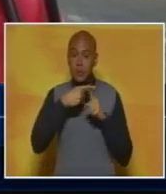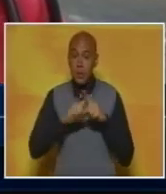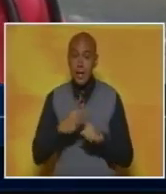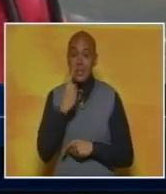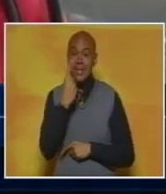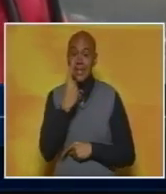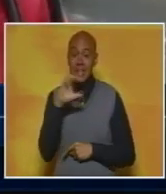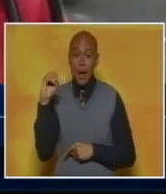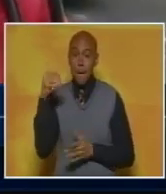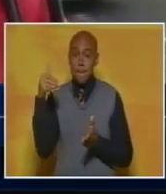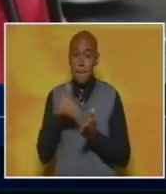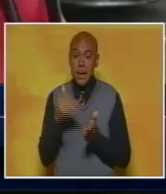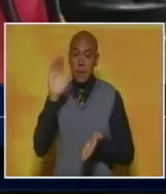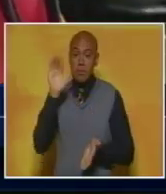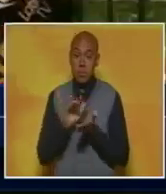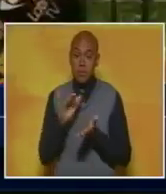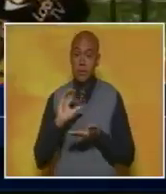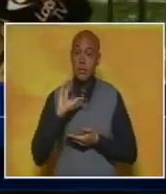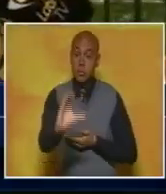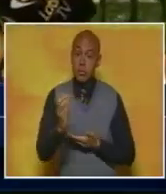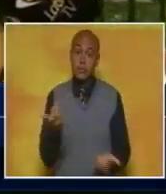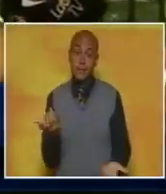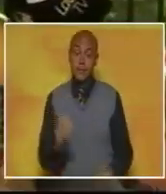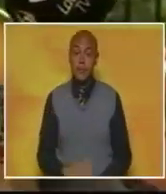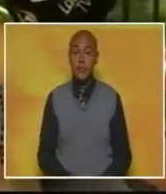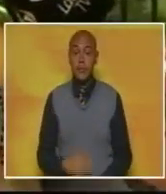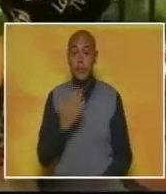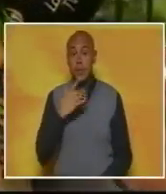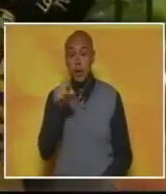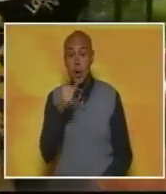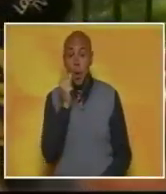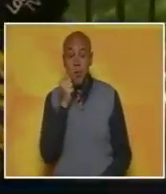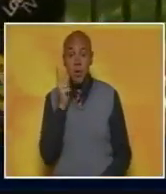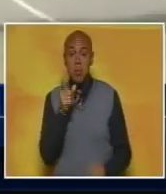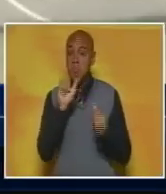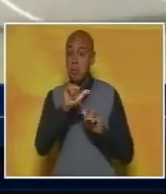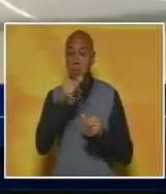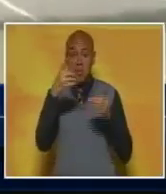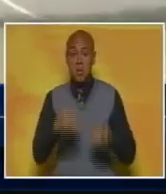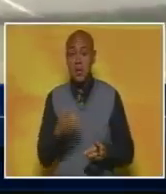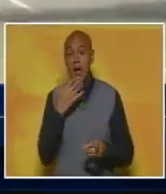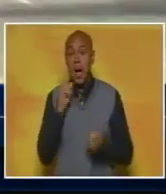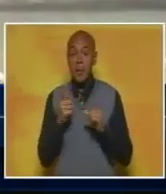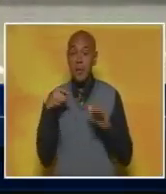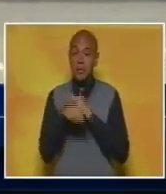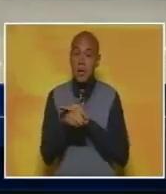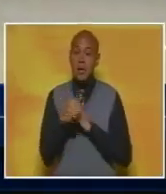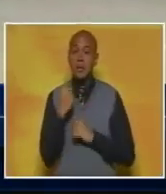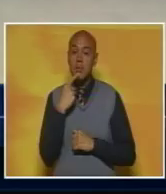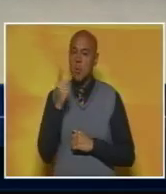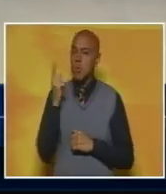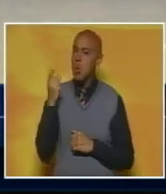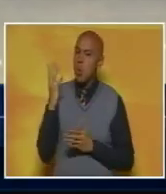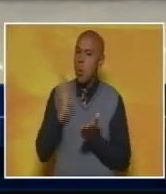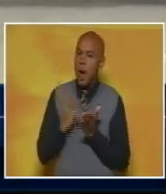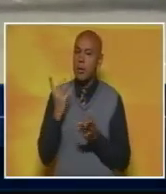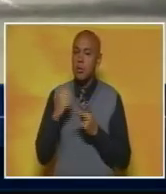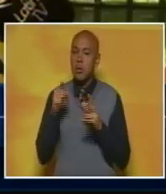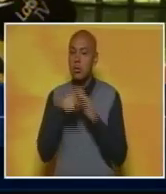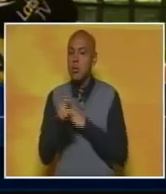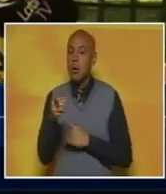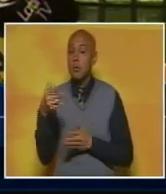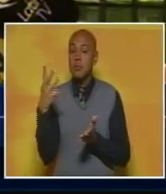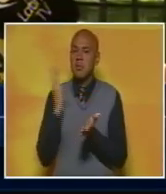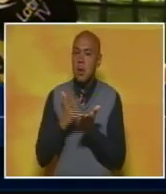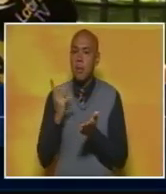bolívares que estás gastando por allí. Ellos, los rutos, cobran lo que ellos quieren. A veces tú te montas, no, 4, no, ¿cuánto? El otro cobra, no,